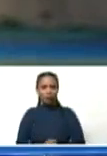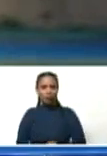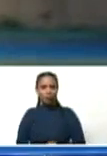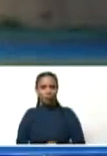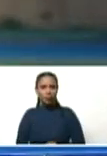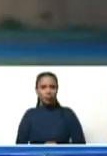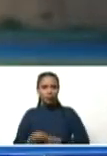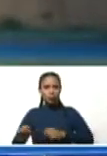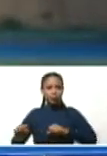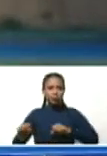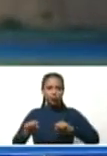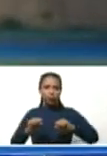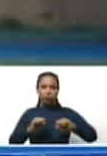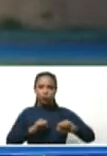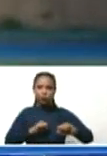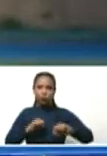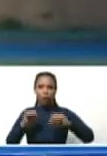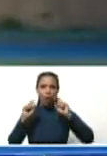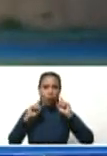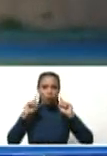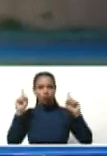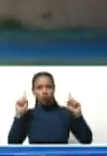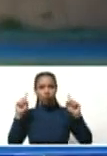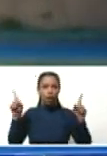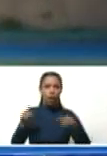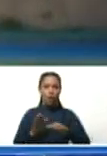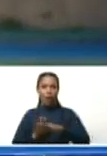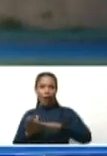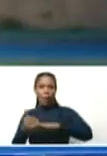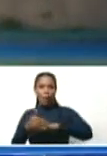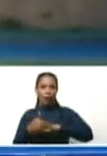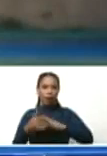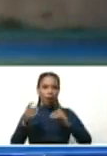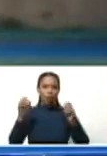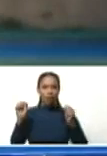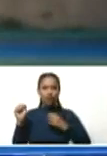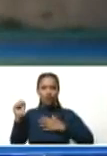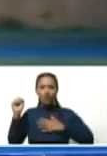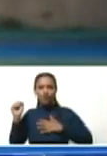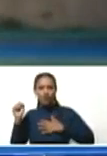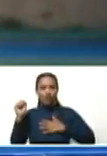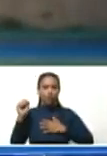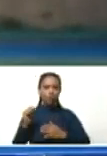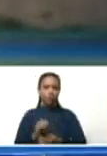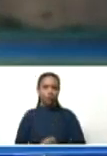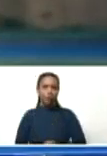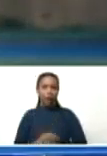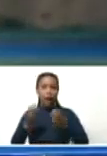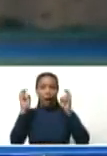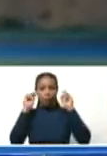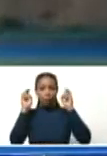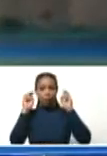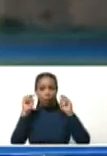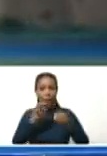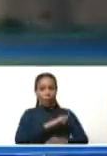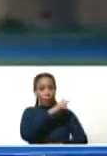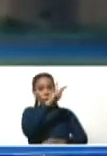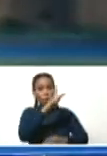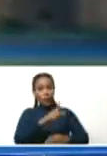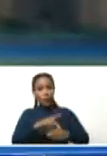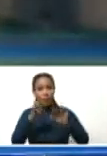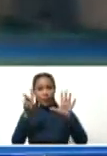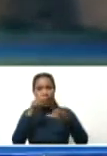de la música jamaiquina, a ritmo de la poesía jamaiquina. Estuvimos hace 7